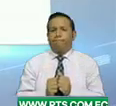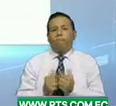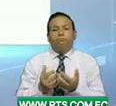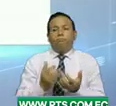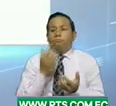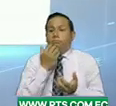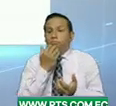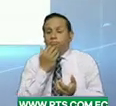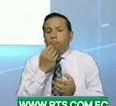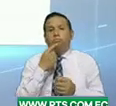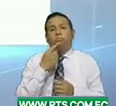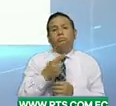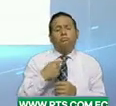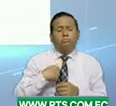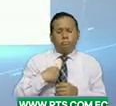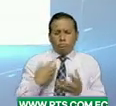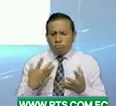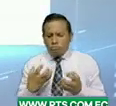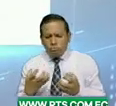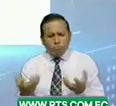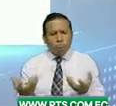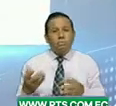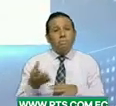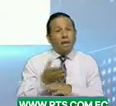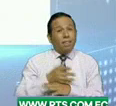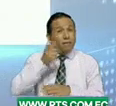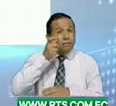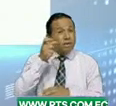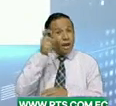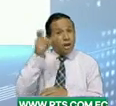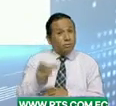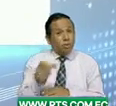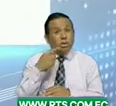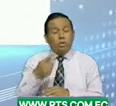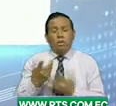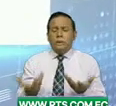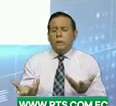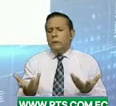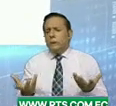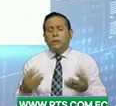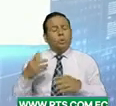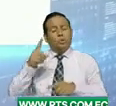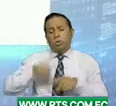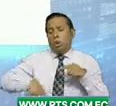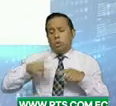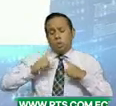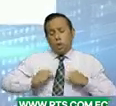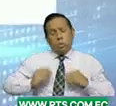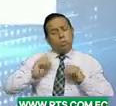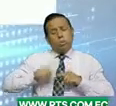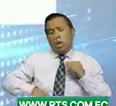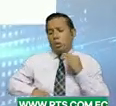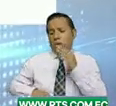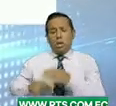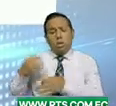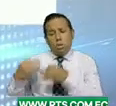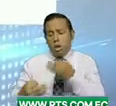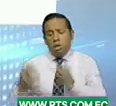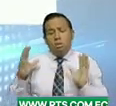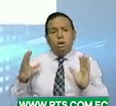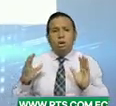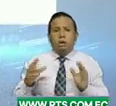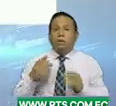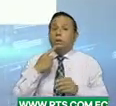salud, he solicitado el diferimiento de la audiencia de revisión de medidas de Pablo C., escribió la fiscal Diana Salazar, a la vez que señaló que mientras